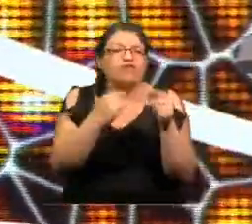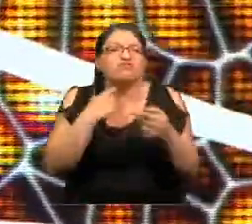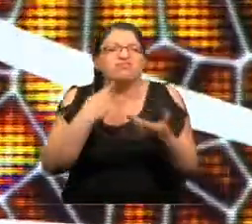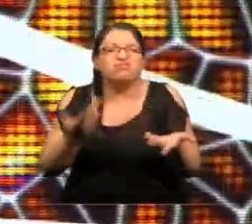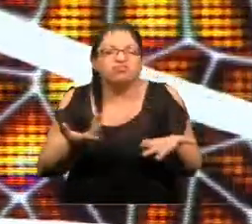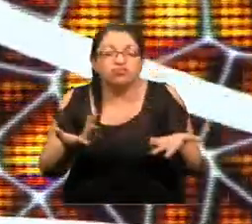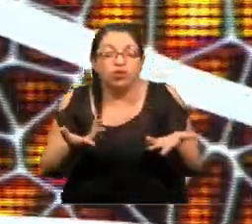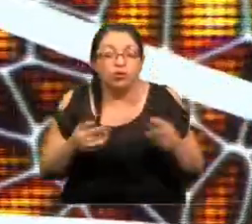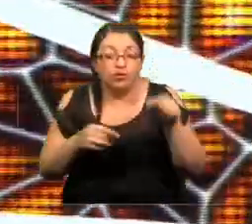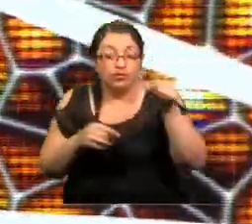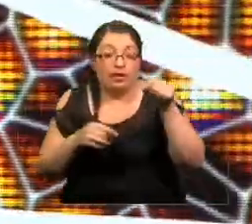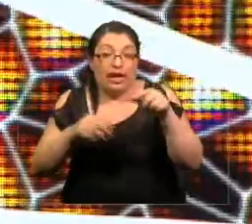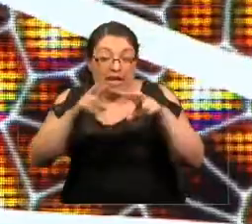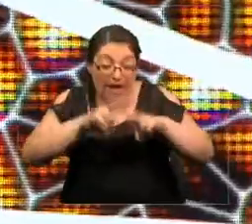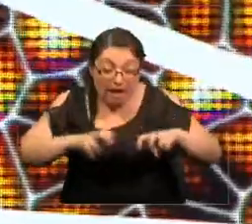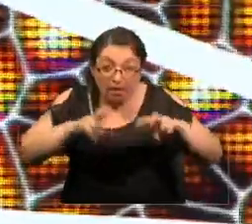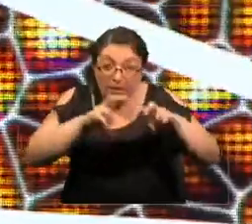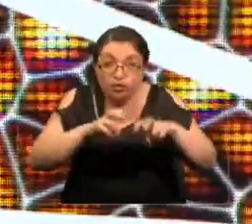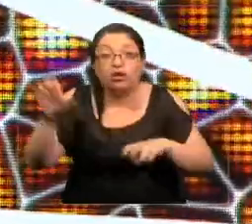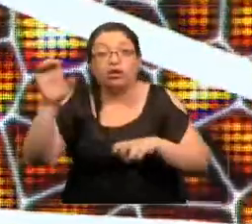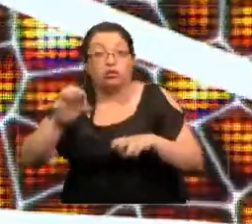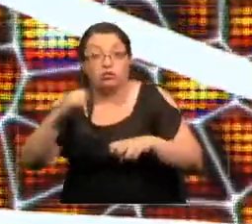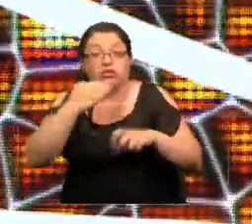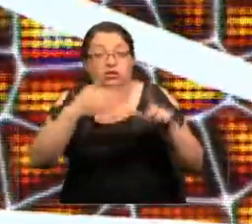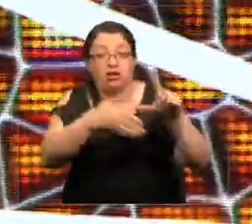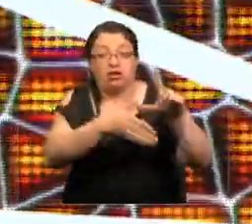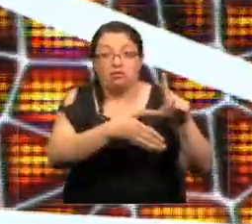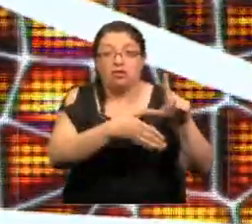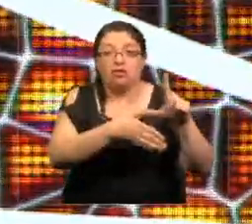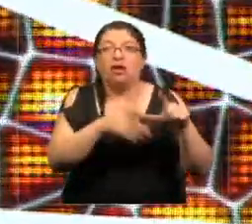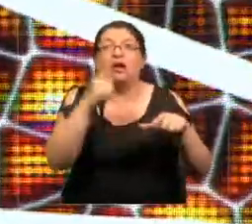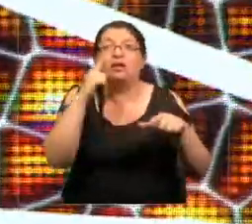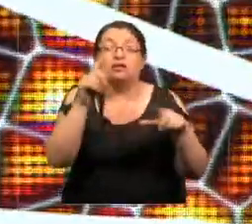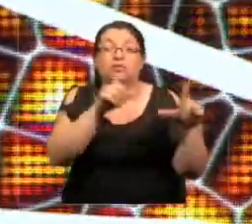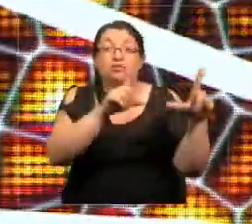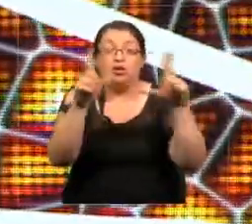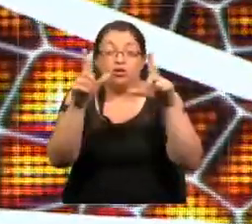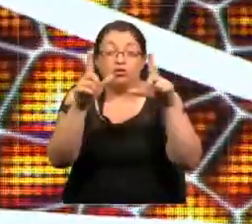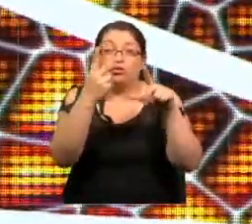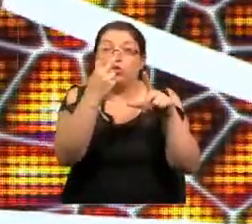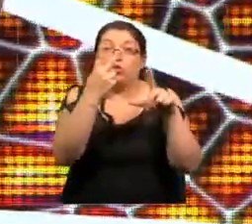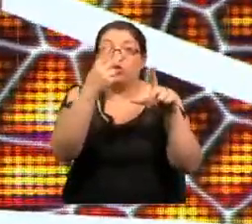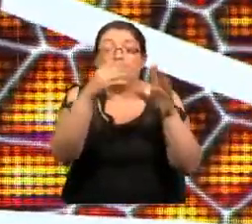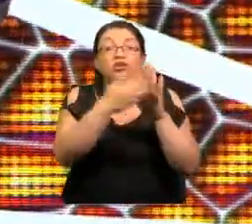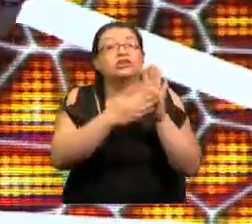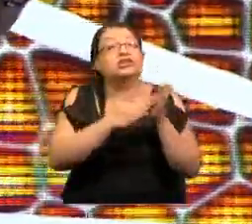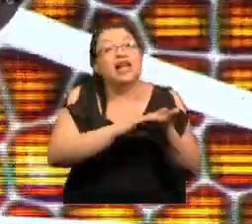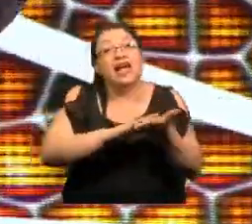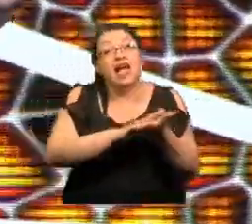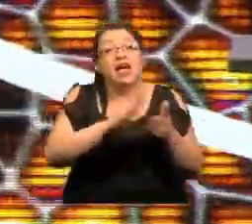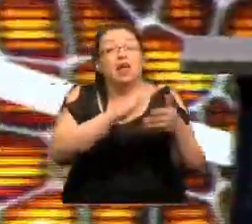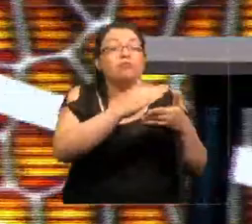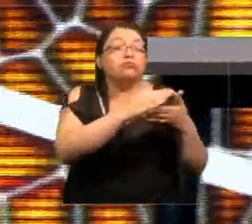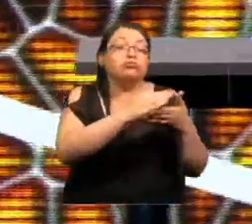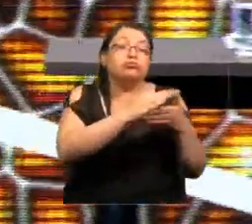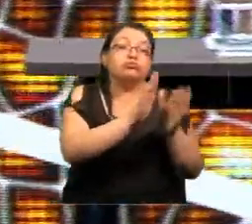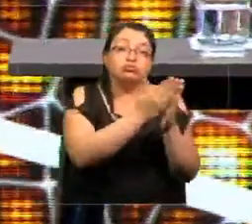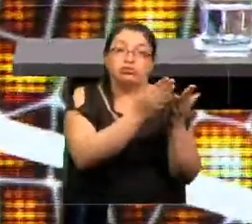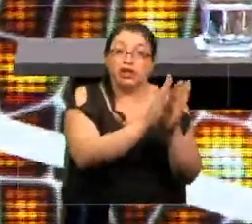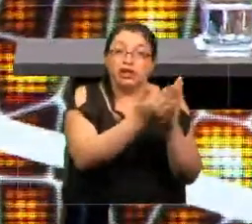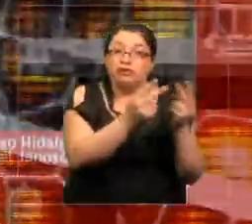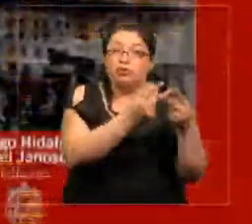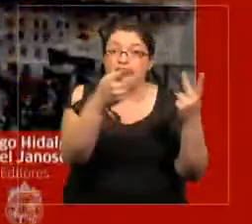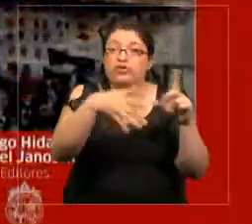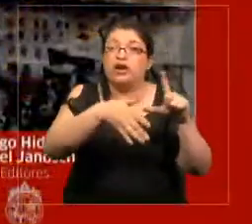investigaciones tanto en europa como en latinoamérica aquí tenemos dos ejemplos de libros que se publicaron en